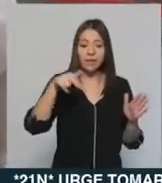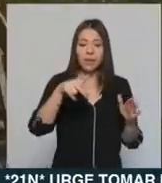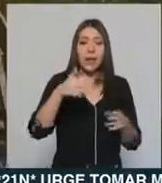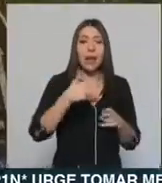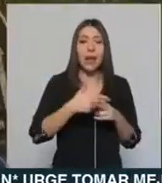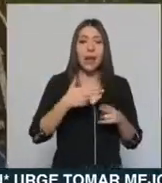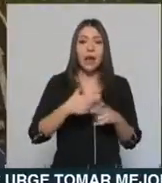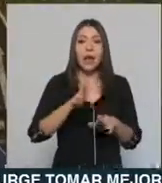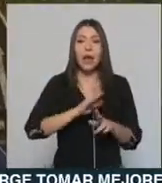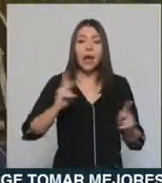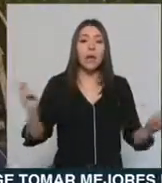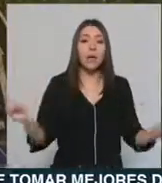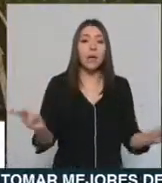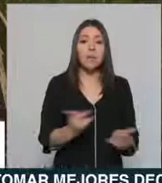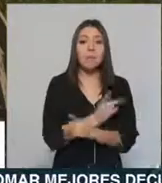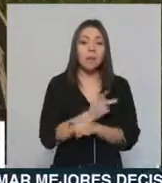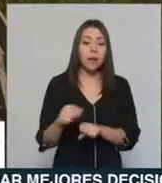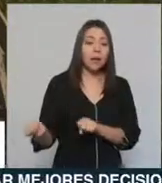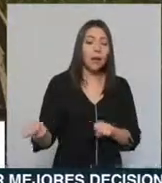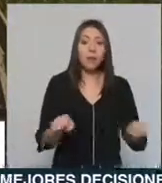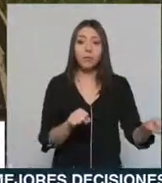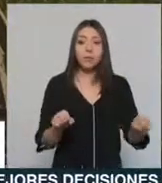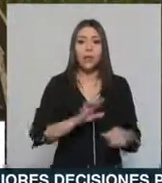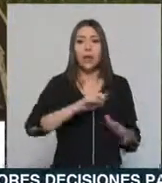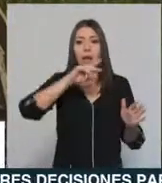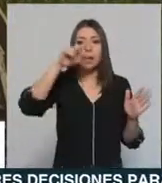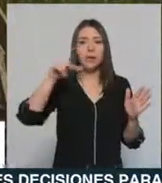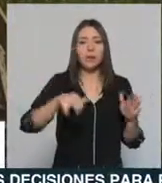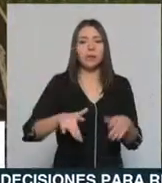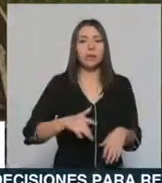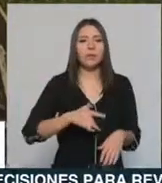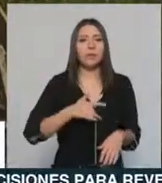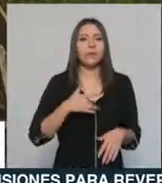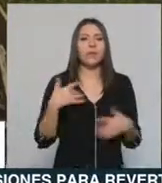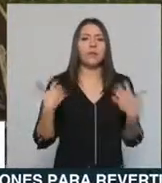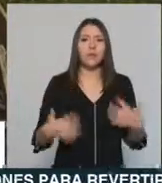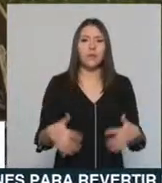movimiento. Fue una experiencia muy fuerte.